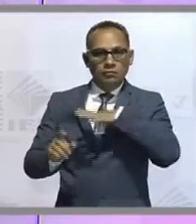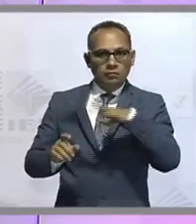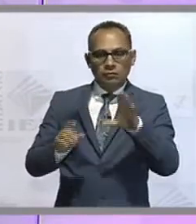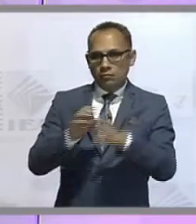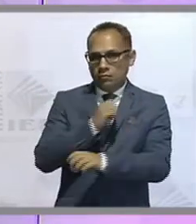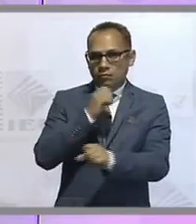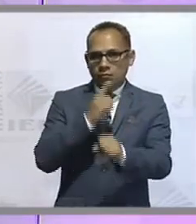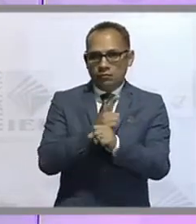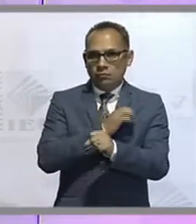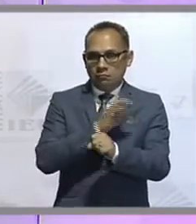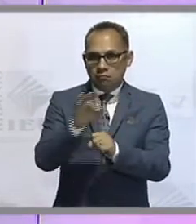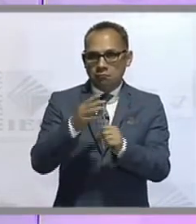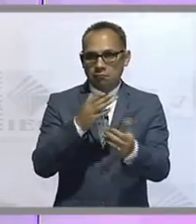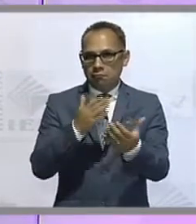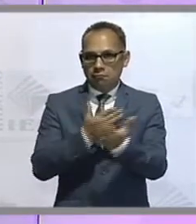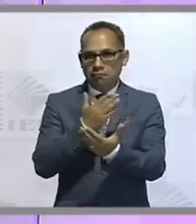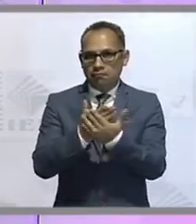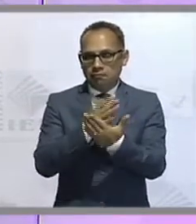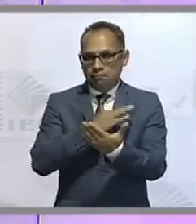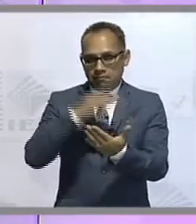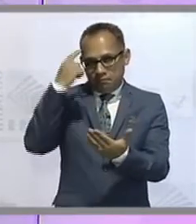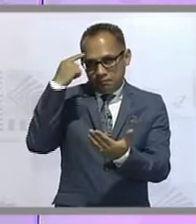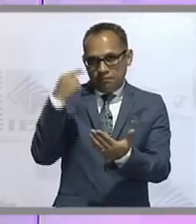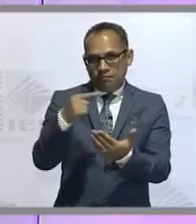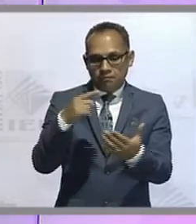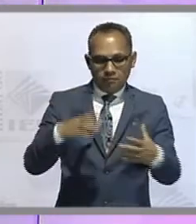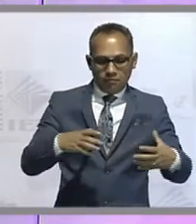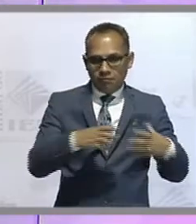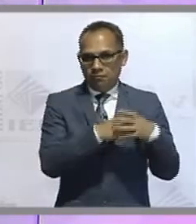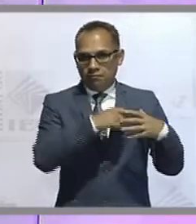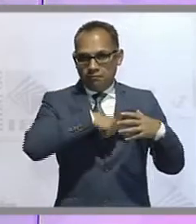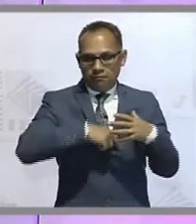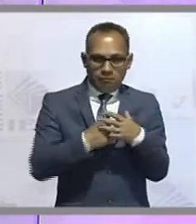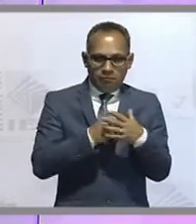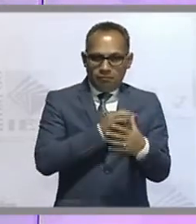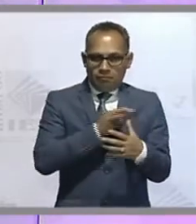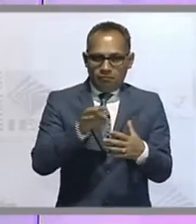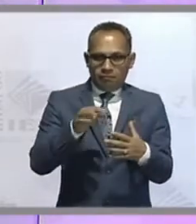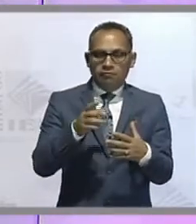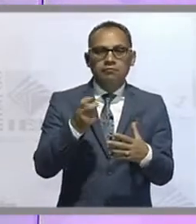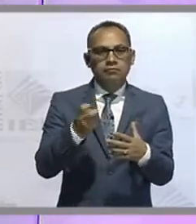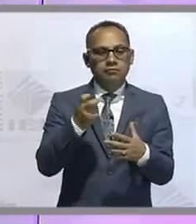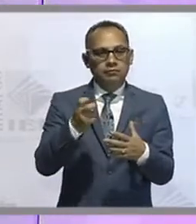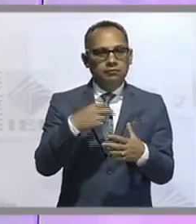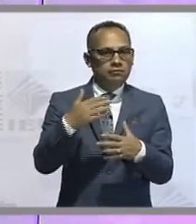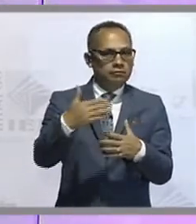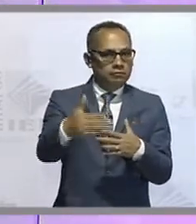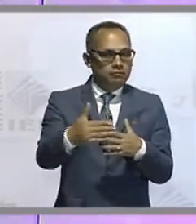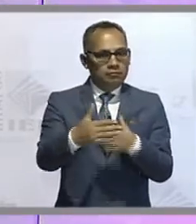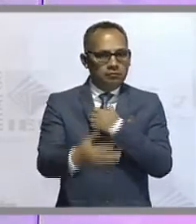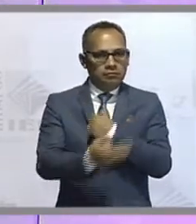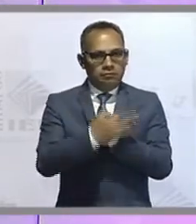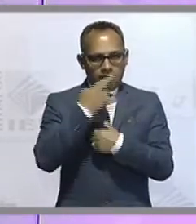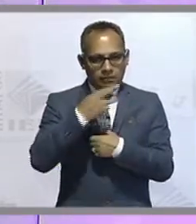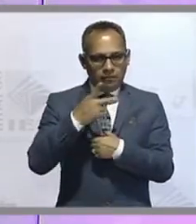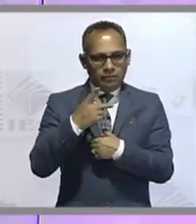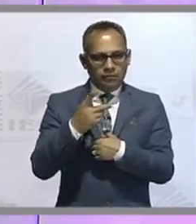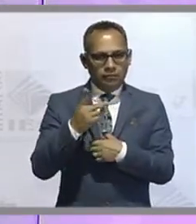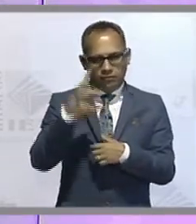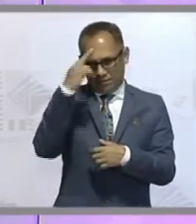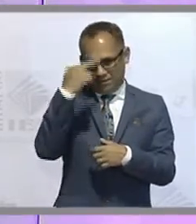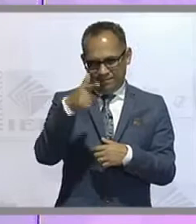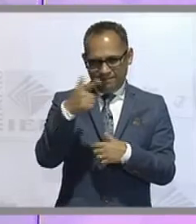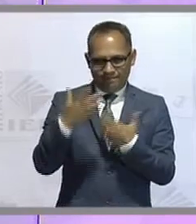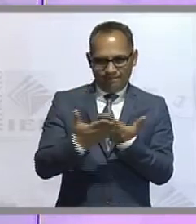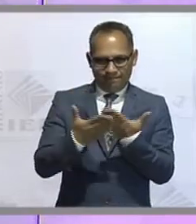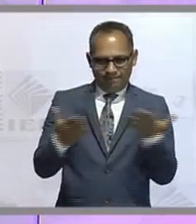apoyos para los desarrollos de cuencas cooperativas regionales debemos de reconocer que en el gobierno actual en menos de dos